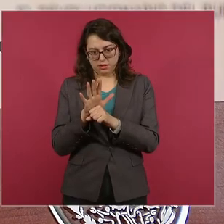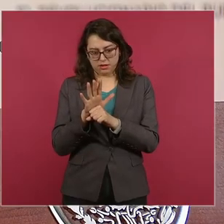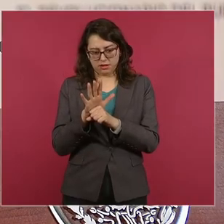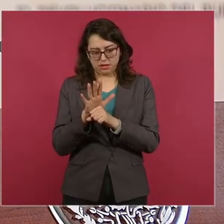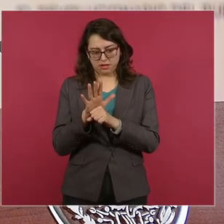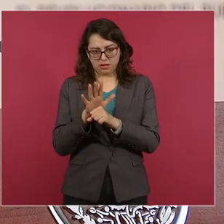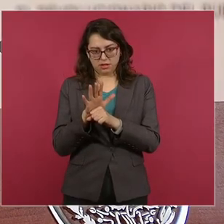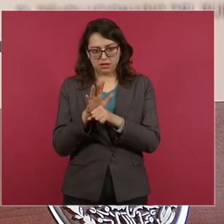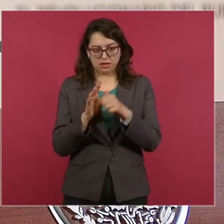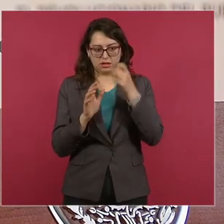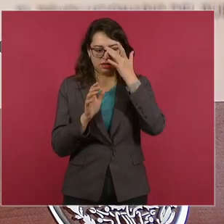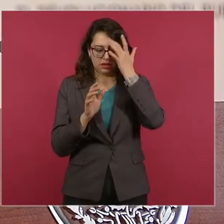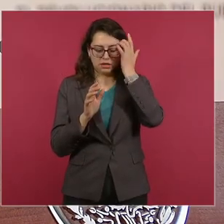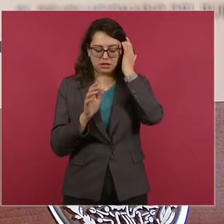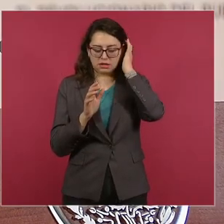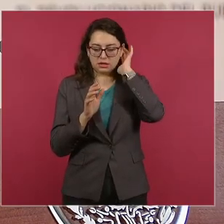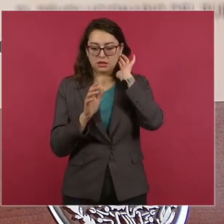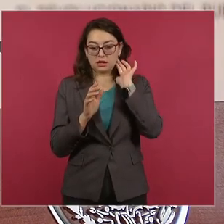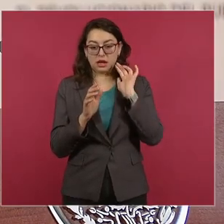yo creo que es